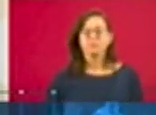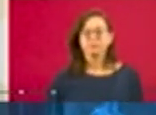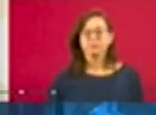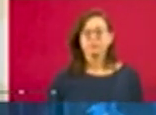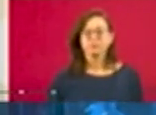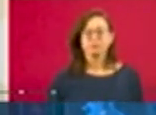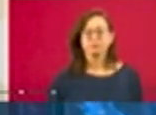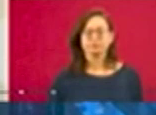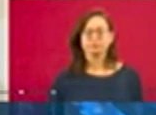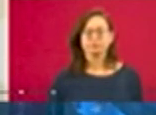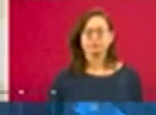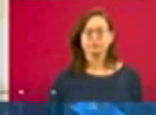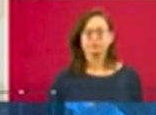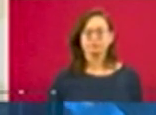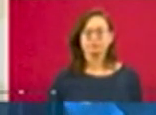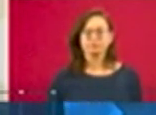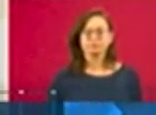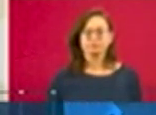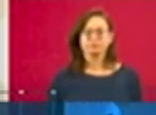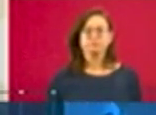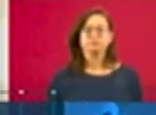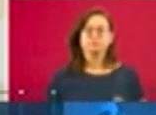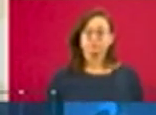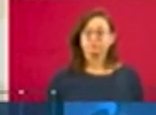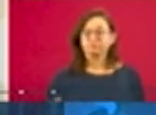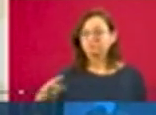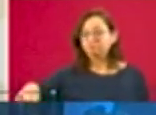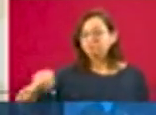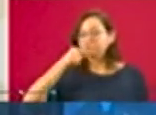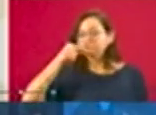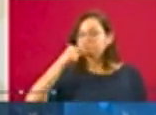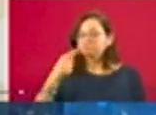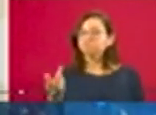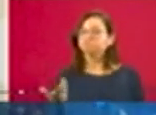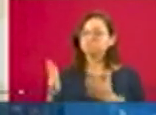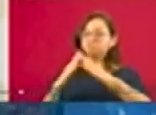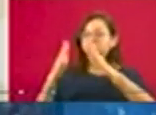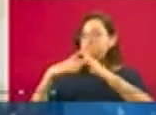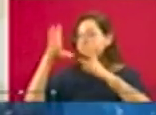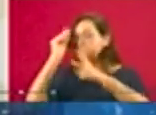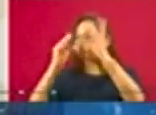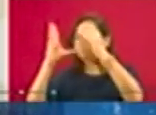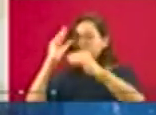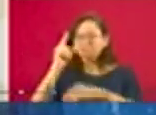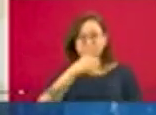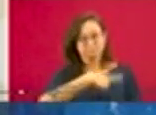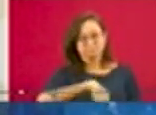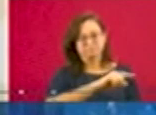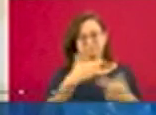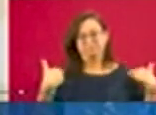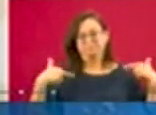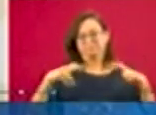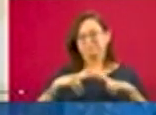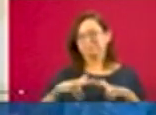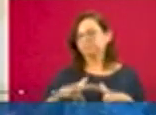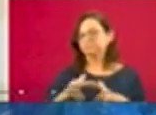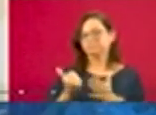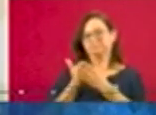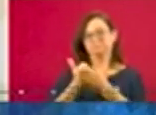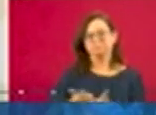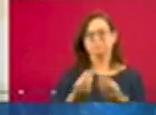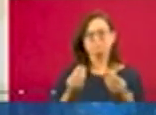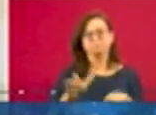imaginado? Nunca. Ningún país lo está haciendo. Y el día de ayer, por ejemplo, ya nos estaban hablando de Alemania, de Inglaterra, de